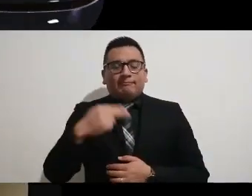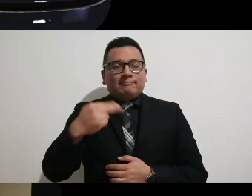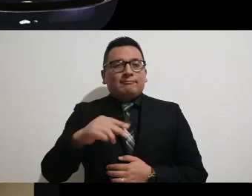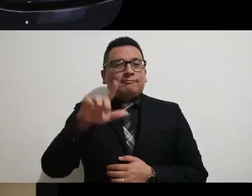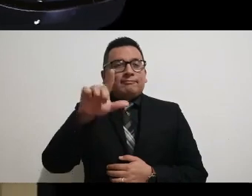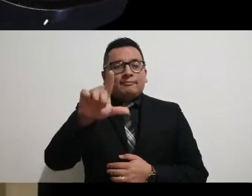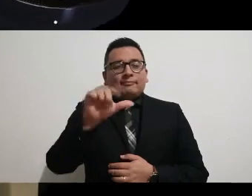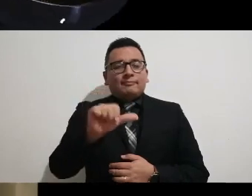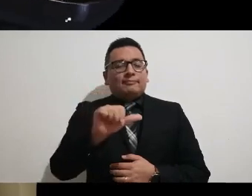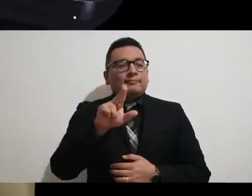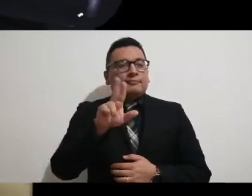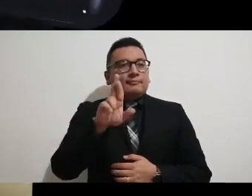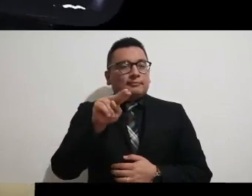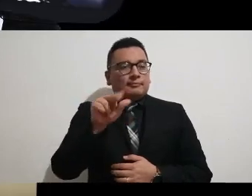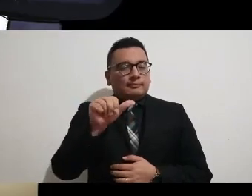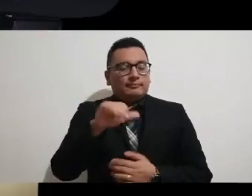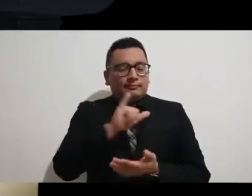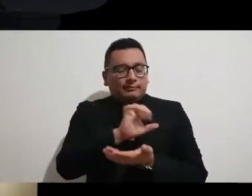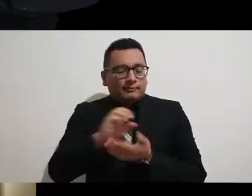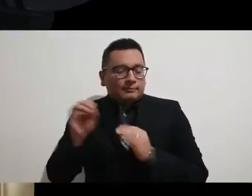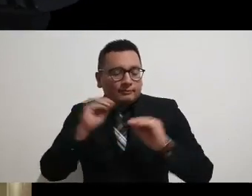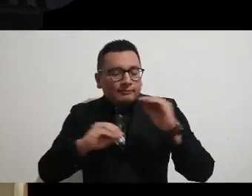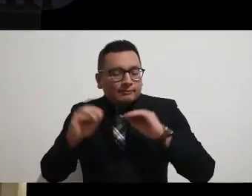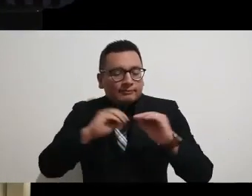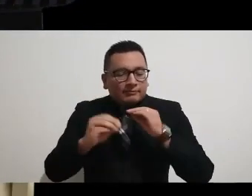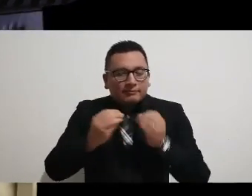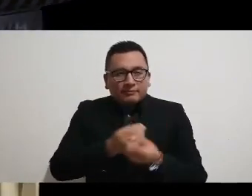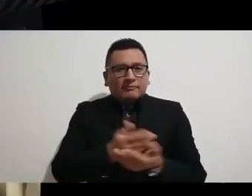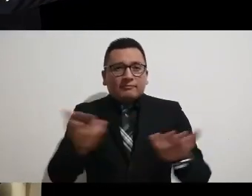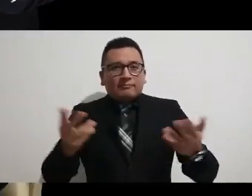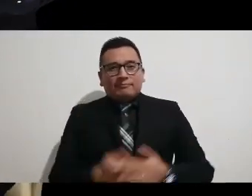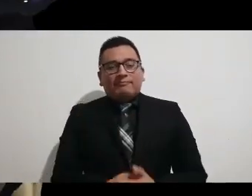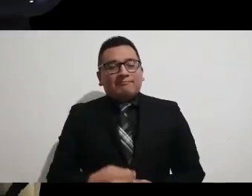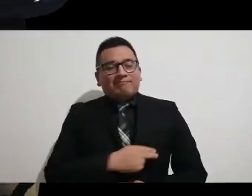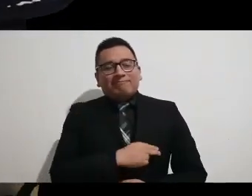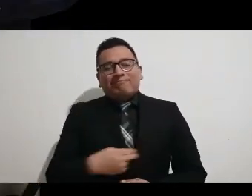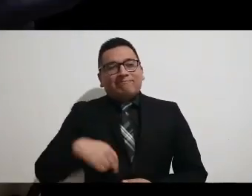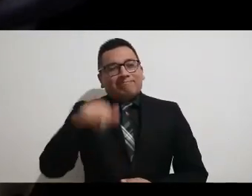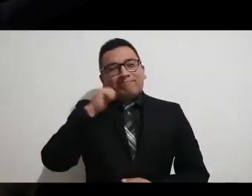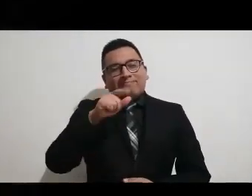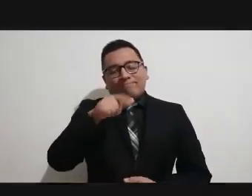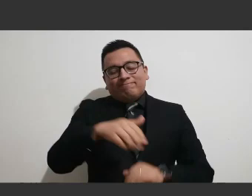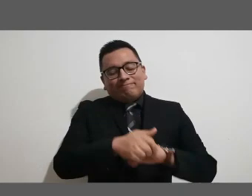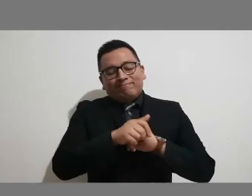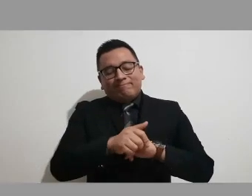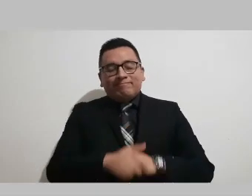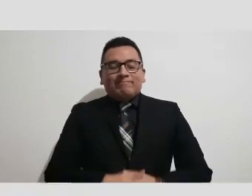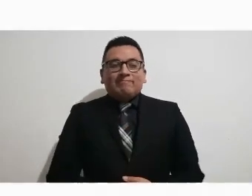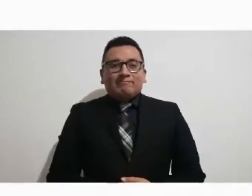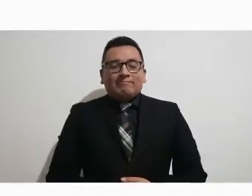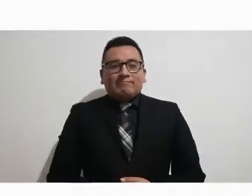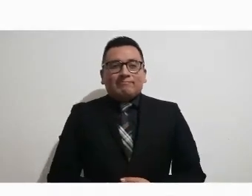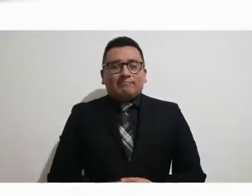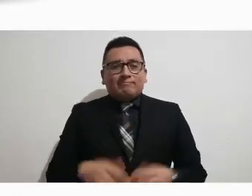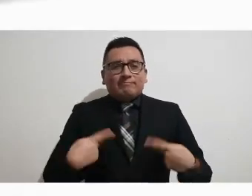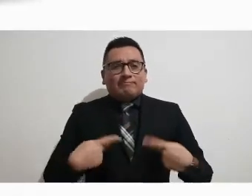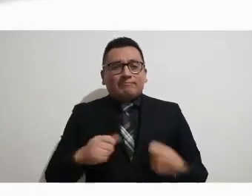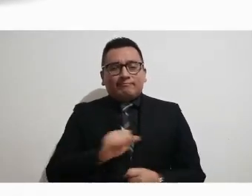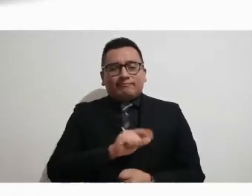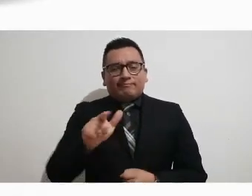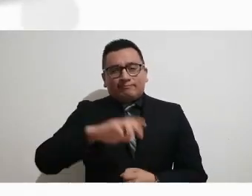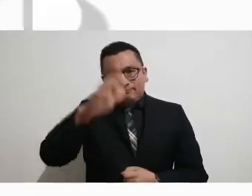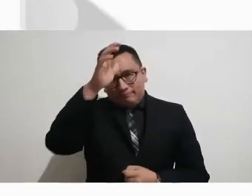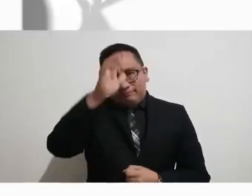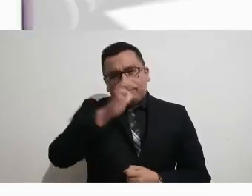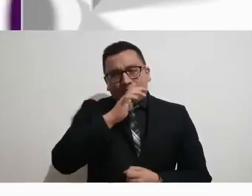producción del Instituto Electoral de Coahuila. Como siempre, les saludamos y le invitamos a que se quede con nosotros. Protagonistas de la